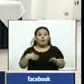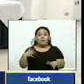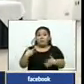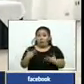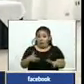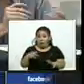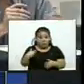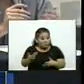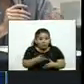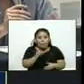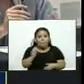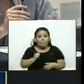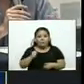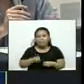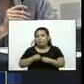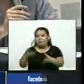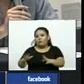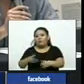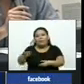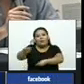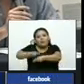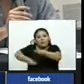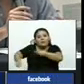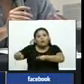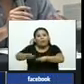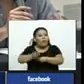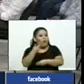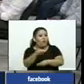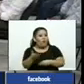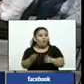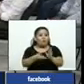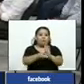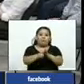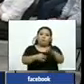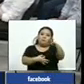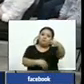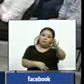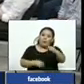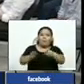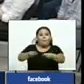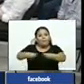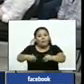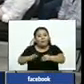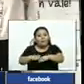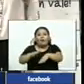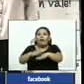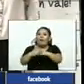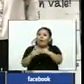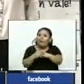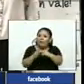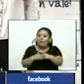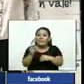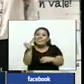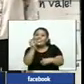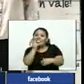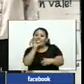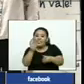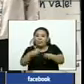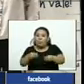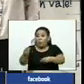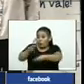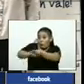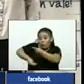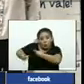que aún vale. Se trata de canjear material reciclable como papel, plástico, cartón y aluminio por productos